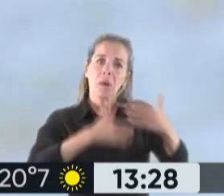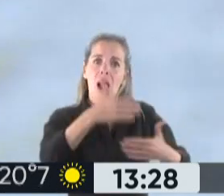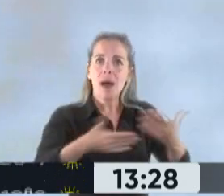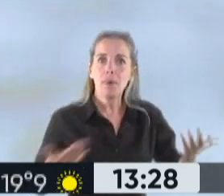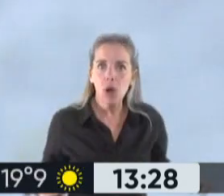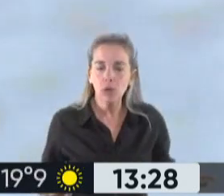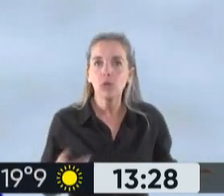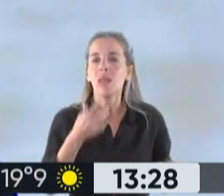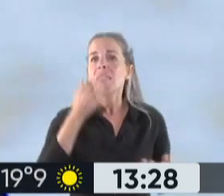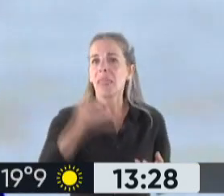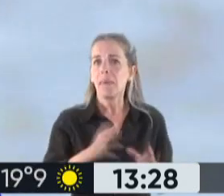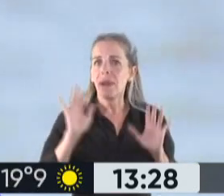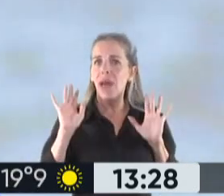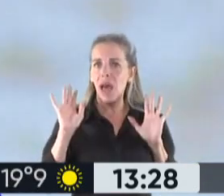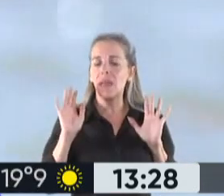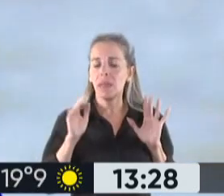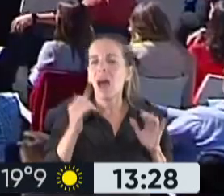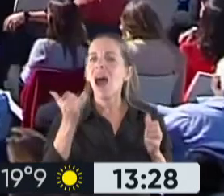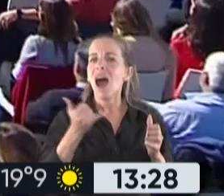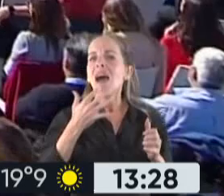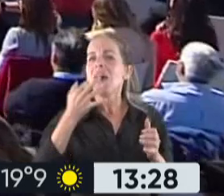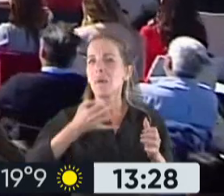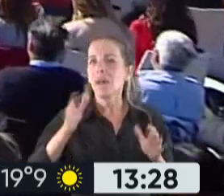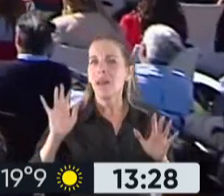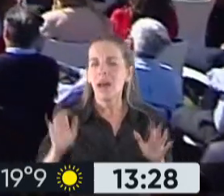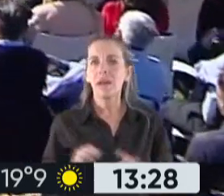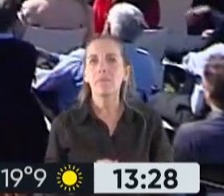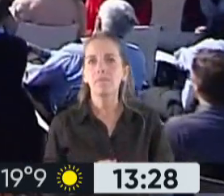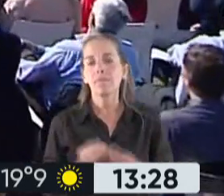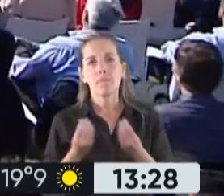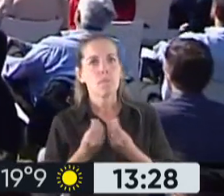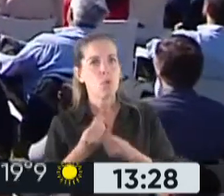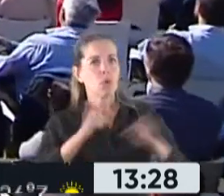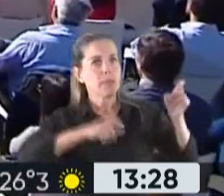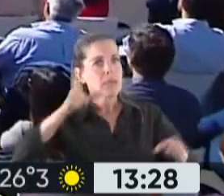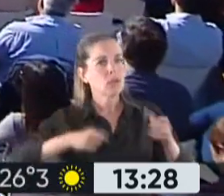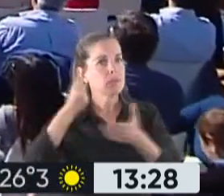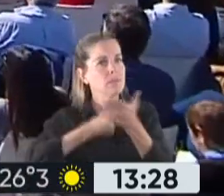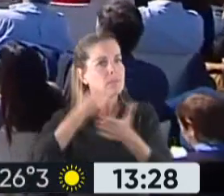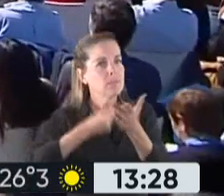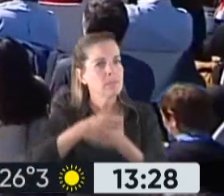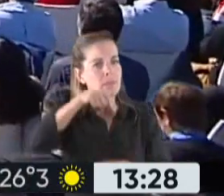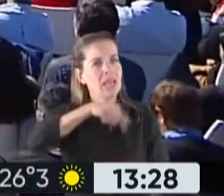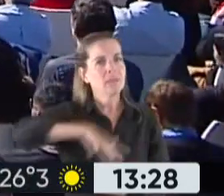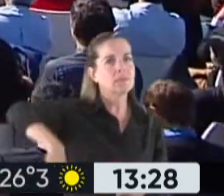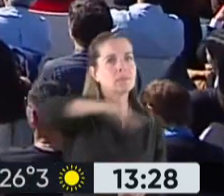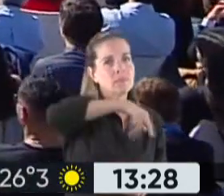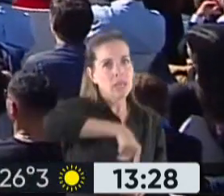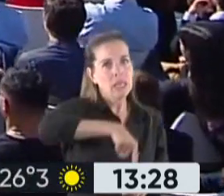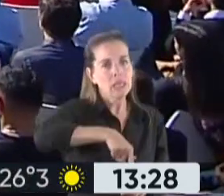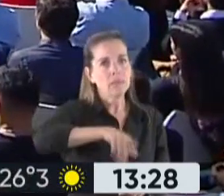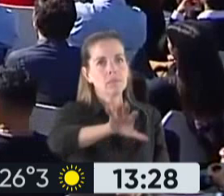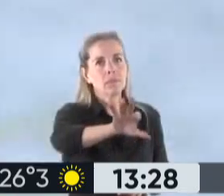Y si bien es cierto que muchos trabajaron en esto, yo quiero